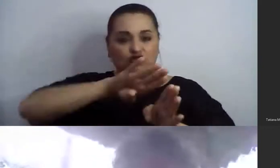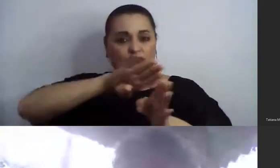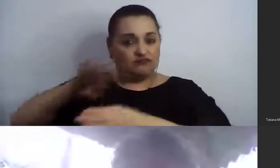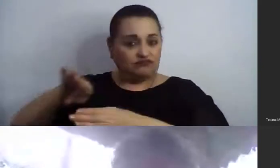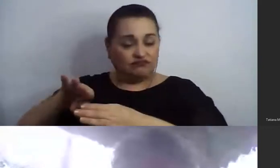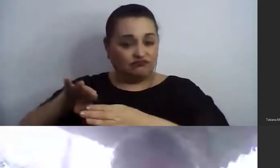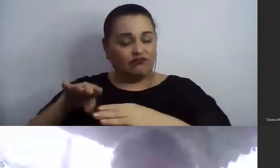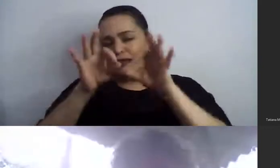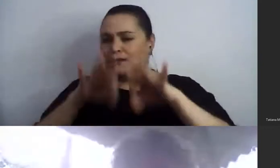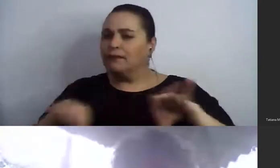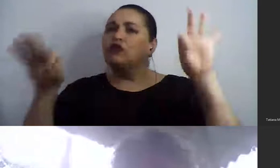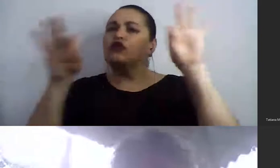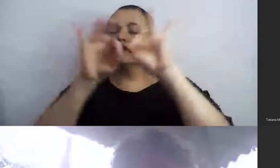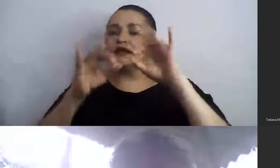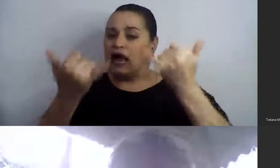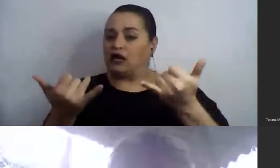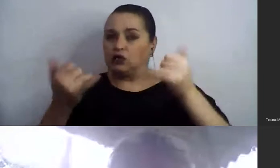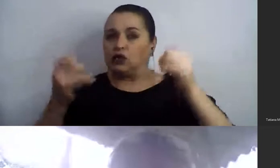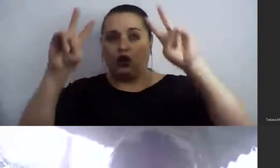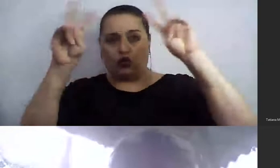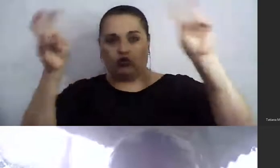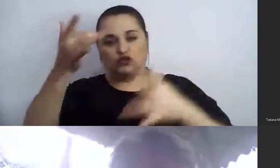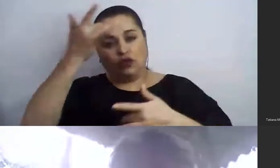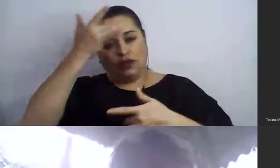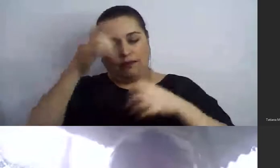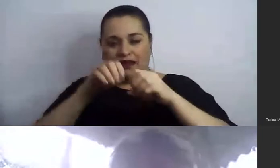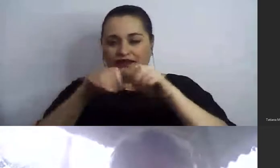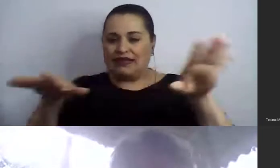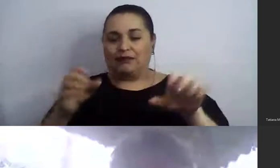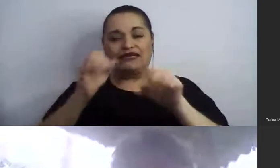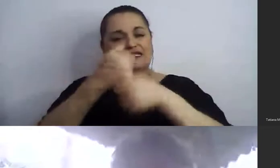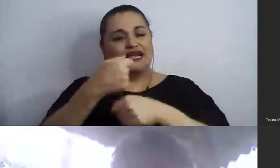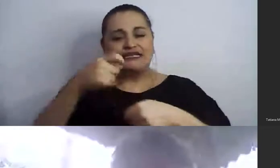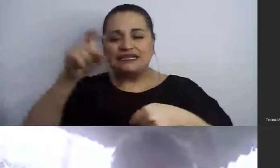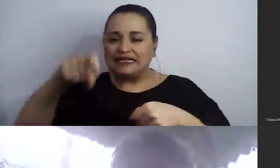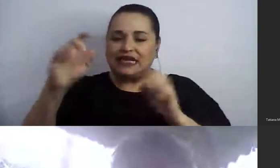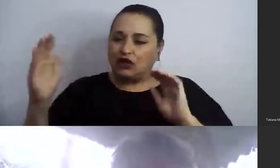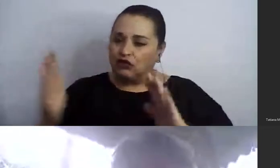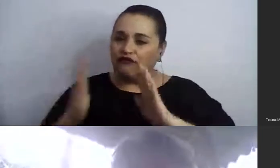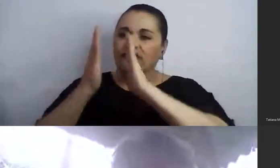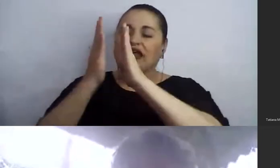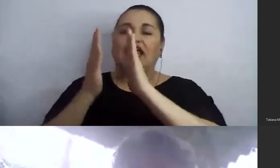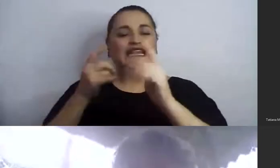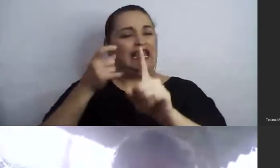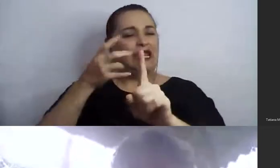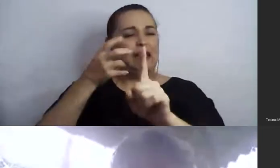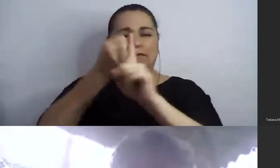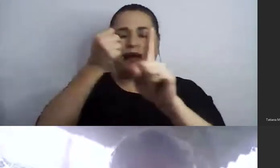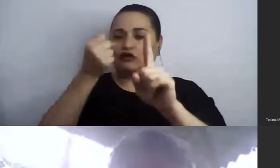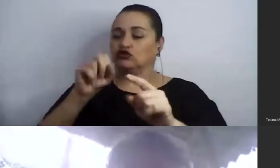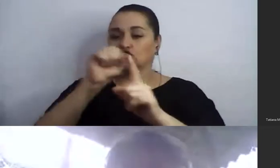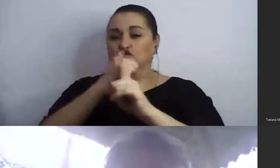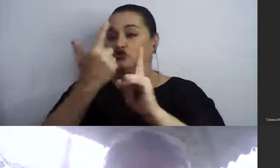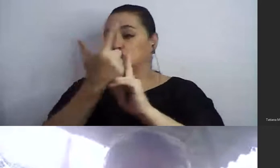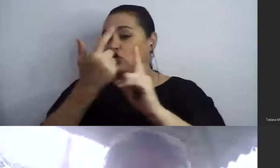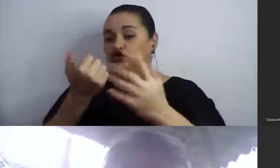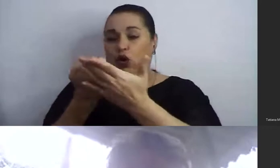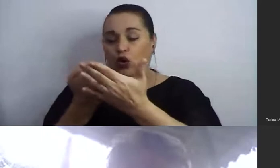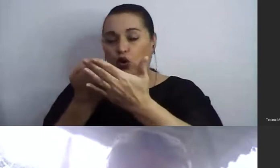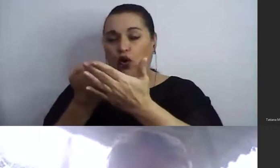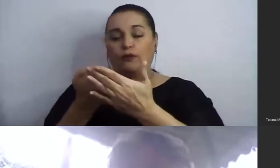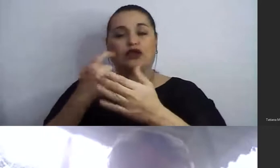especial relevancia en el actual contexto de pandemia en el que se hace necesario hacer frente a los impactos socioeconómicos de las medidas